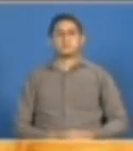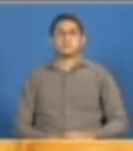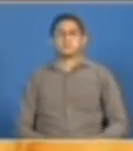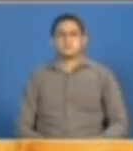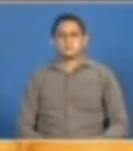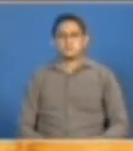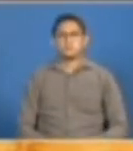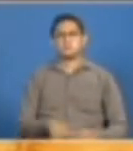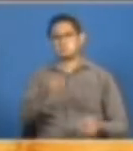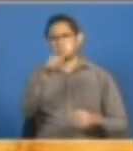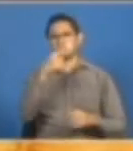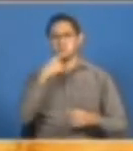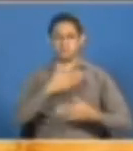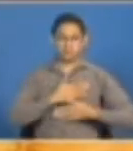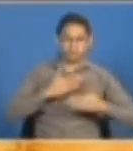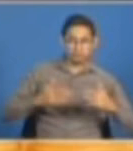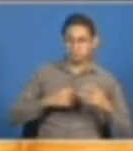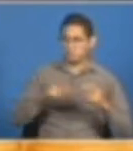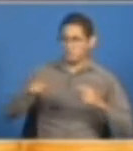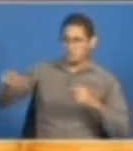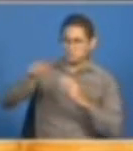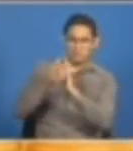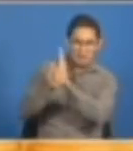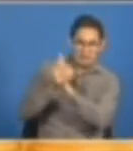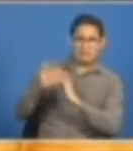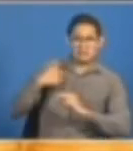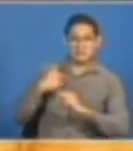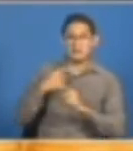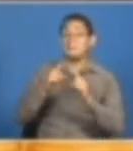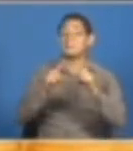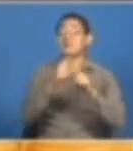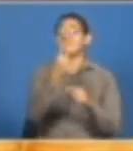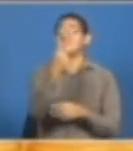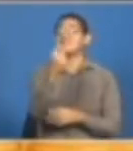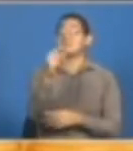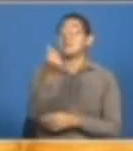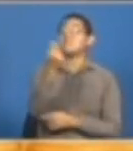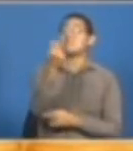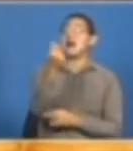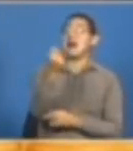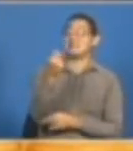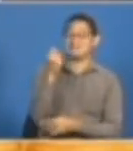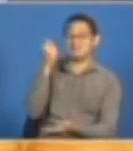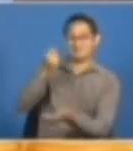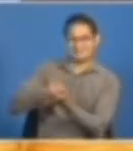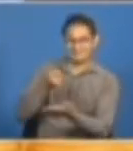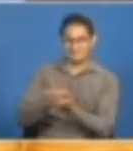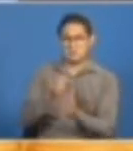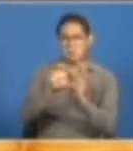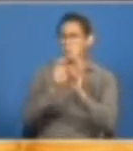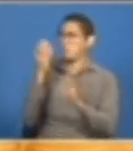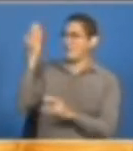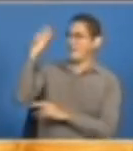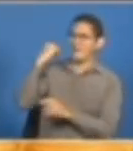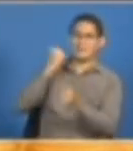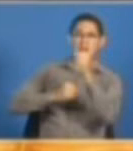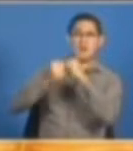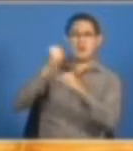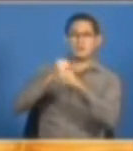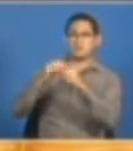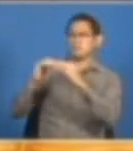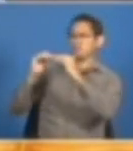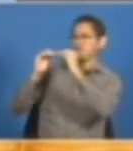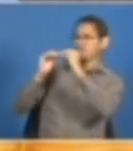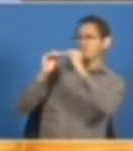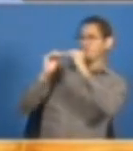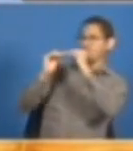el entusiasmo, incluso la capacidad exista. El problema es el presupuesto. Y recuerdo hace unos años cuando una gran parcela de tierra de